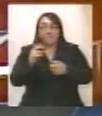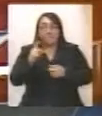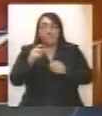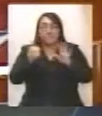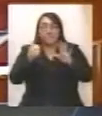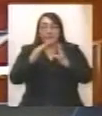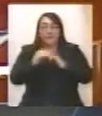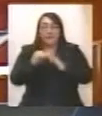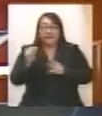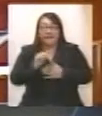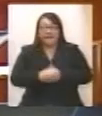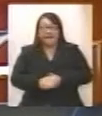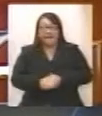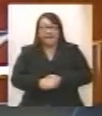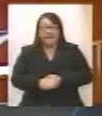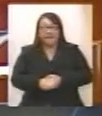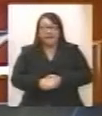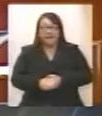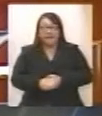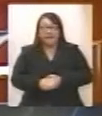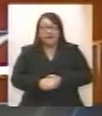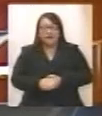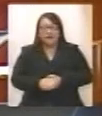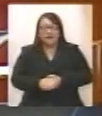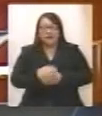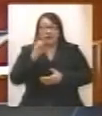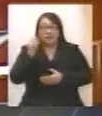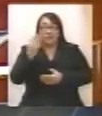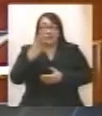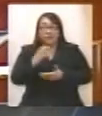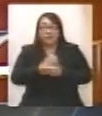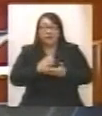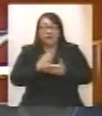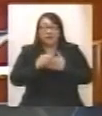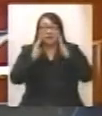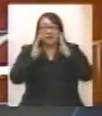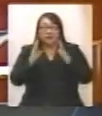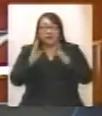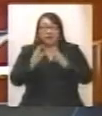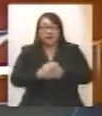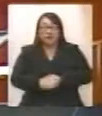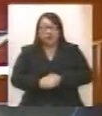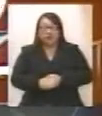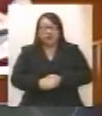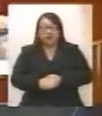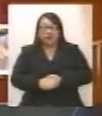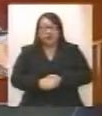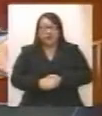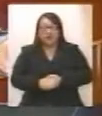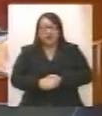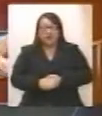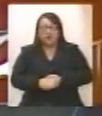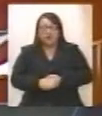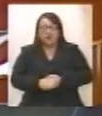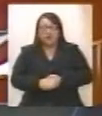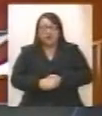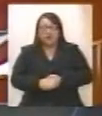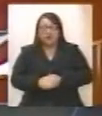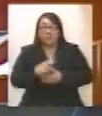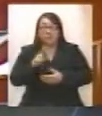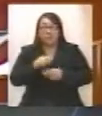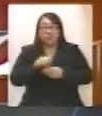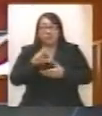6 millones de soles, creará 4 centros de atención residencial, 2 ubicados en